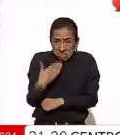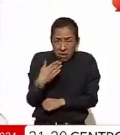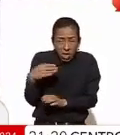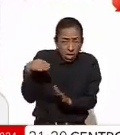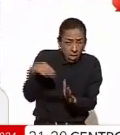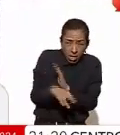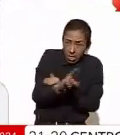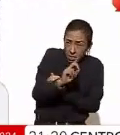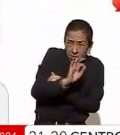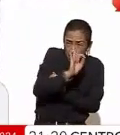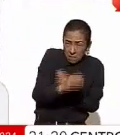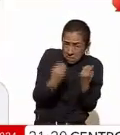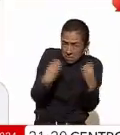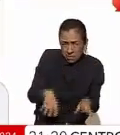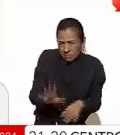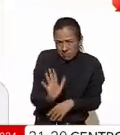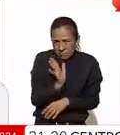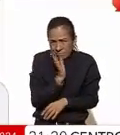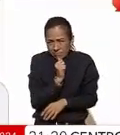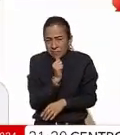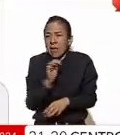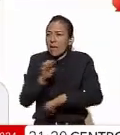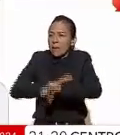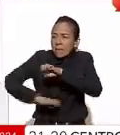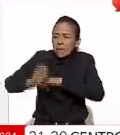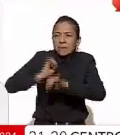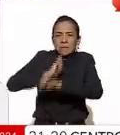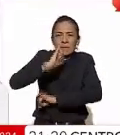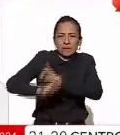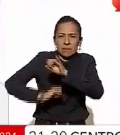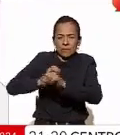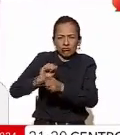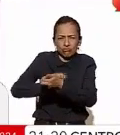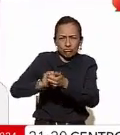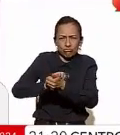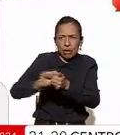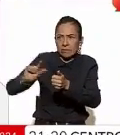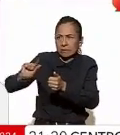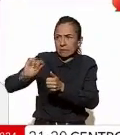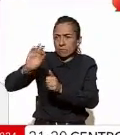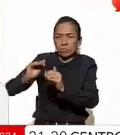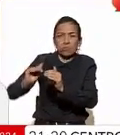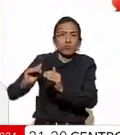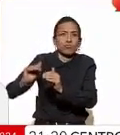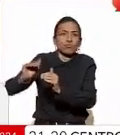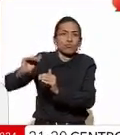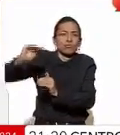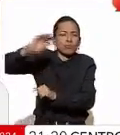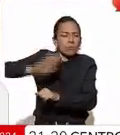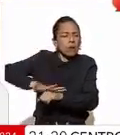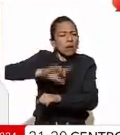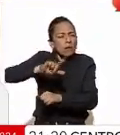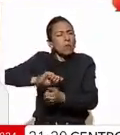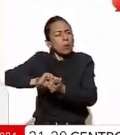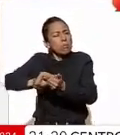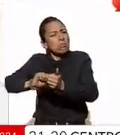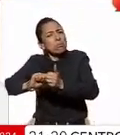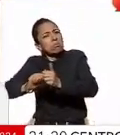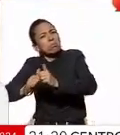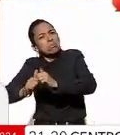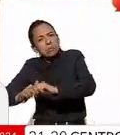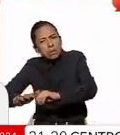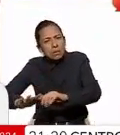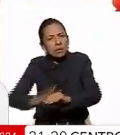del 30%. Las empresas internacionales que refinan están arriba del 70%. Se fue modificando esto